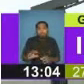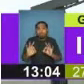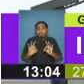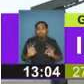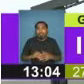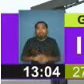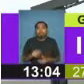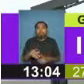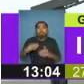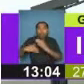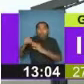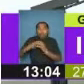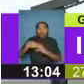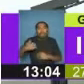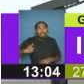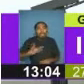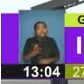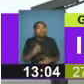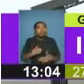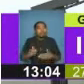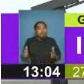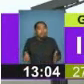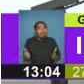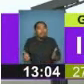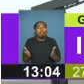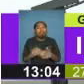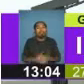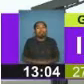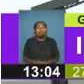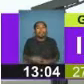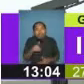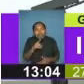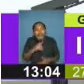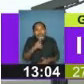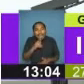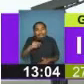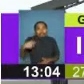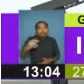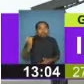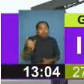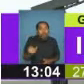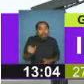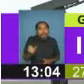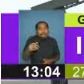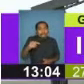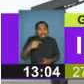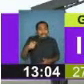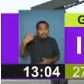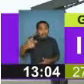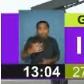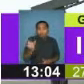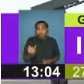avanzando Así que yo creo que el jueves vamos a hacer un acto de inicio de obra de eso